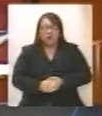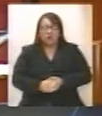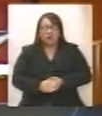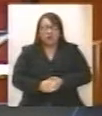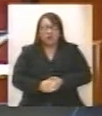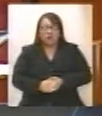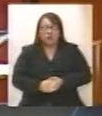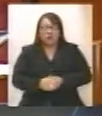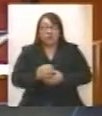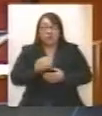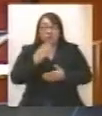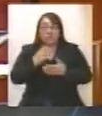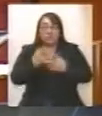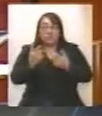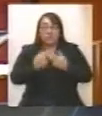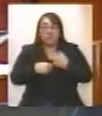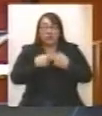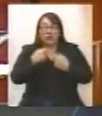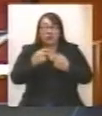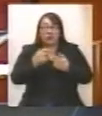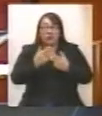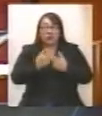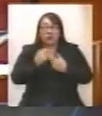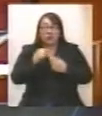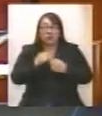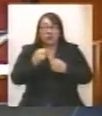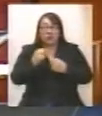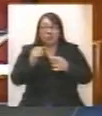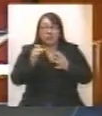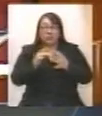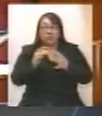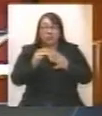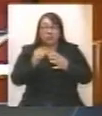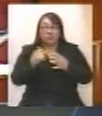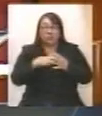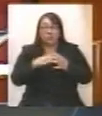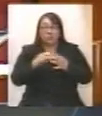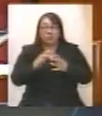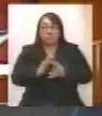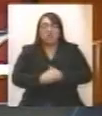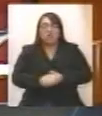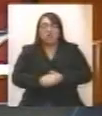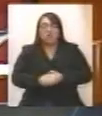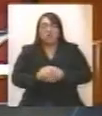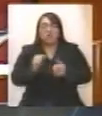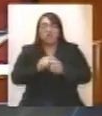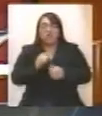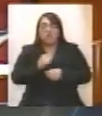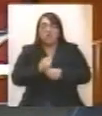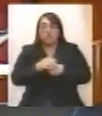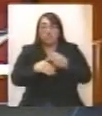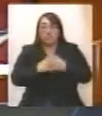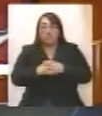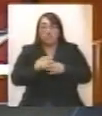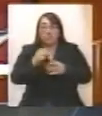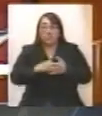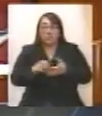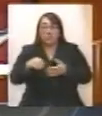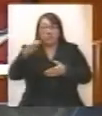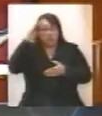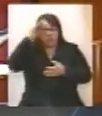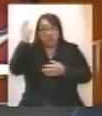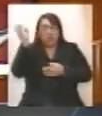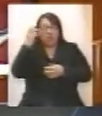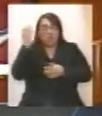ilícito de drogas, terrorismo y delitos conexos, así como en operaciones policiales de vigilancia y